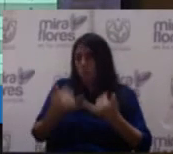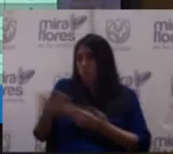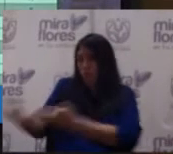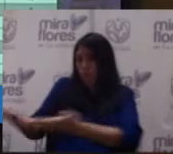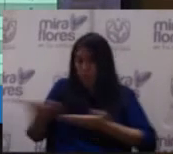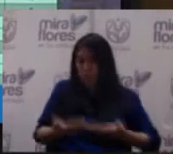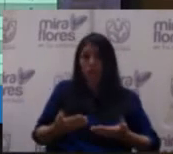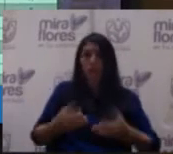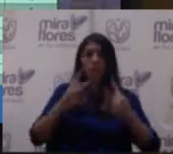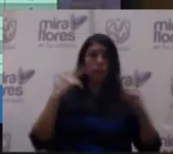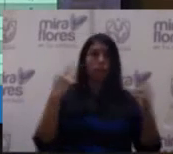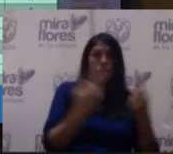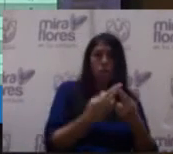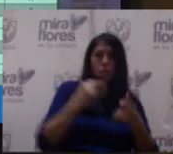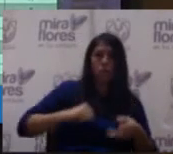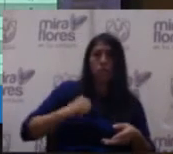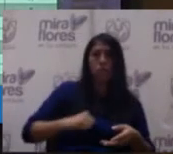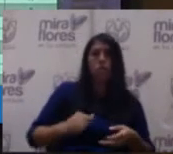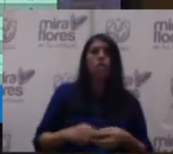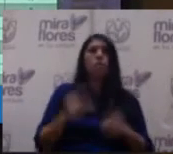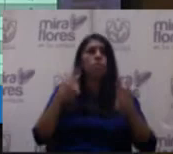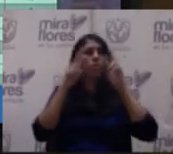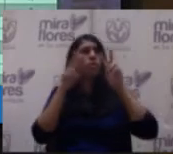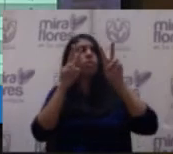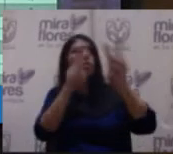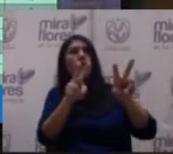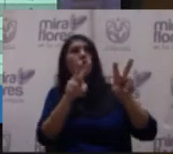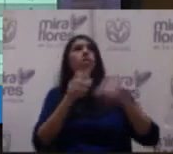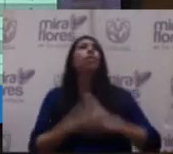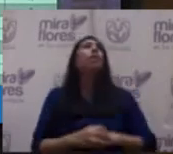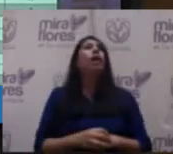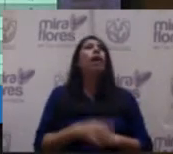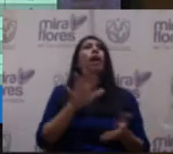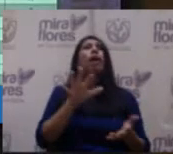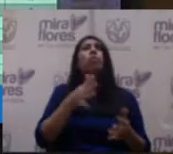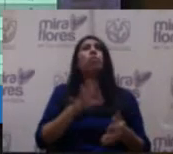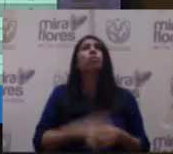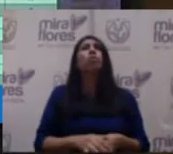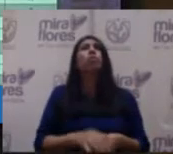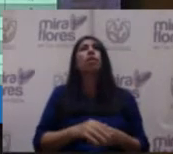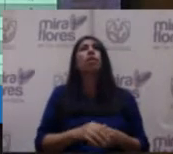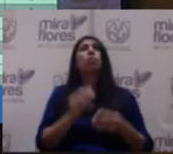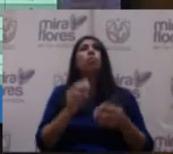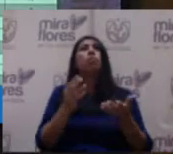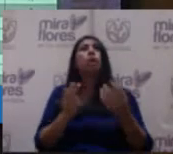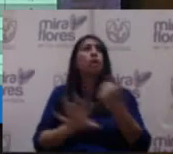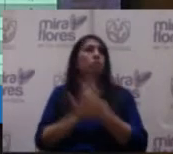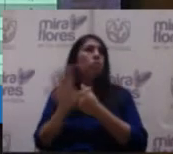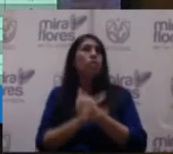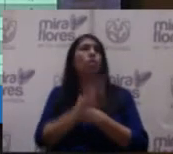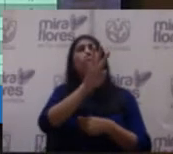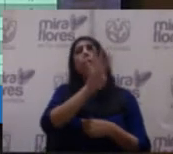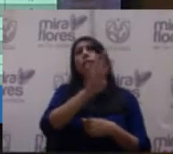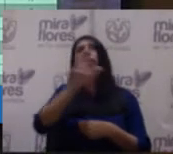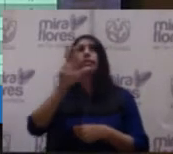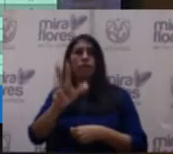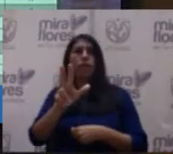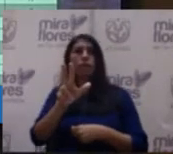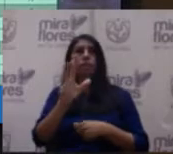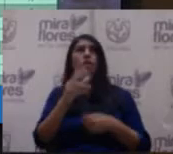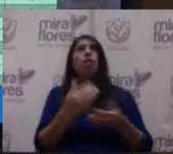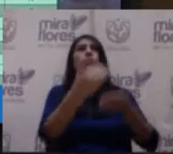Consejo. Y como se puede observar, hay un incremento básicamente de 43 procedimientos en lo que